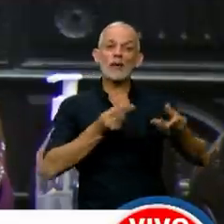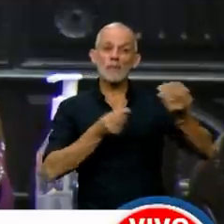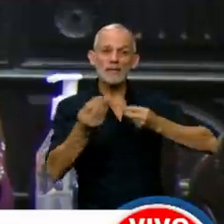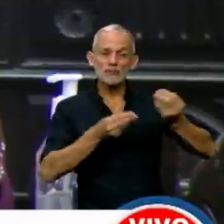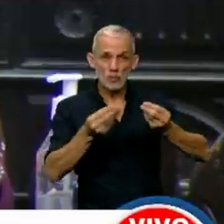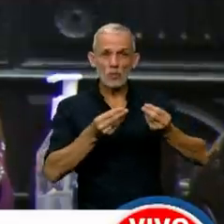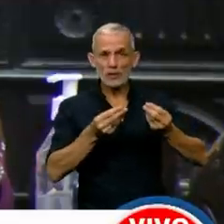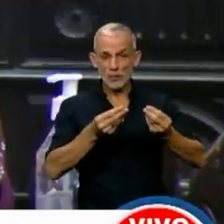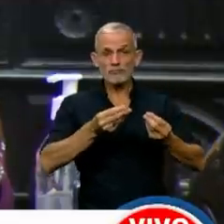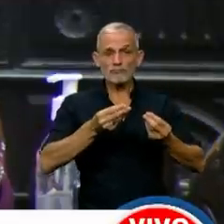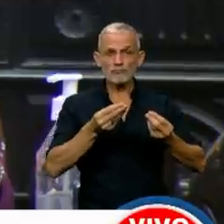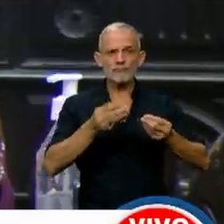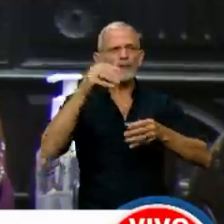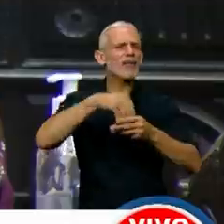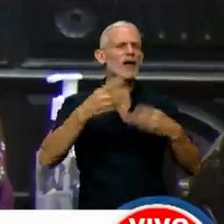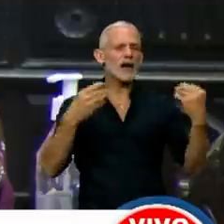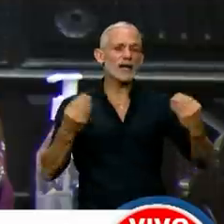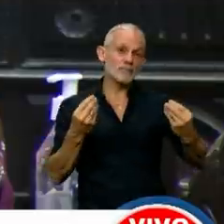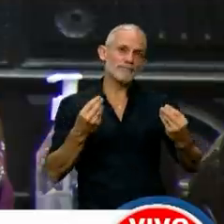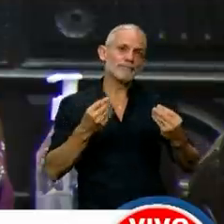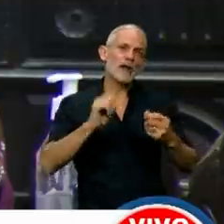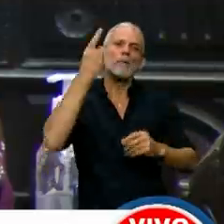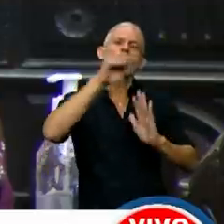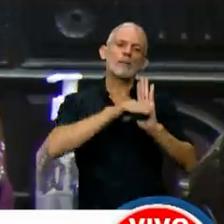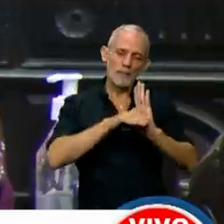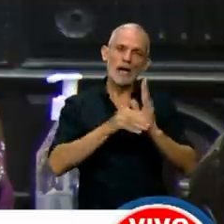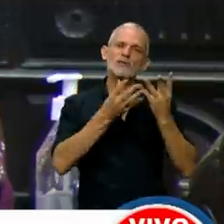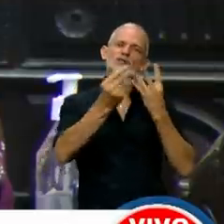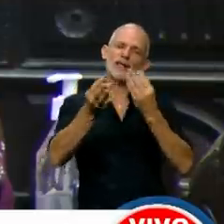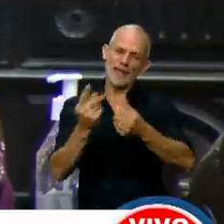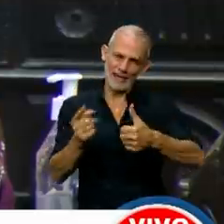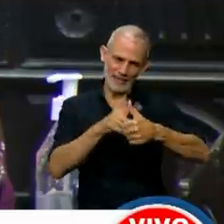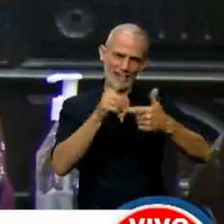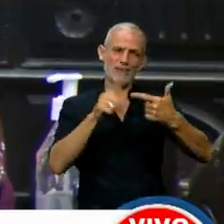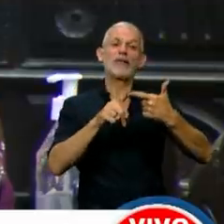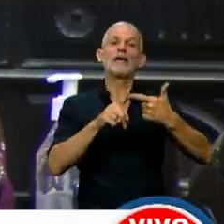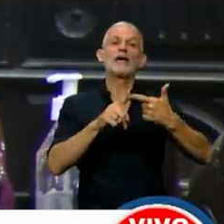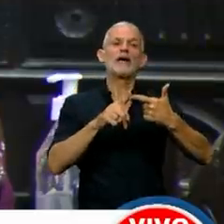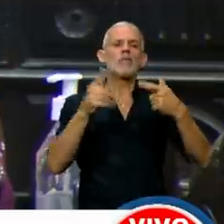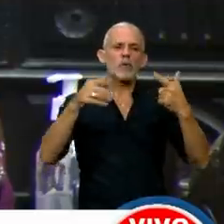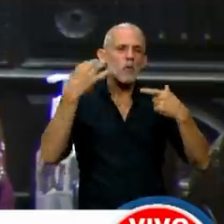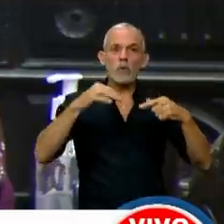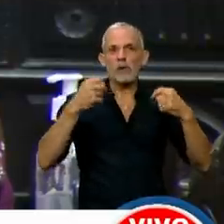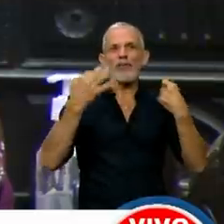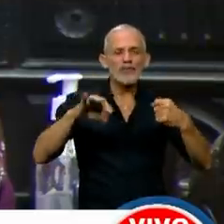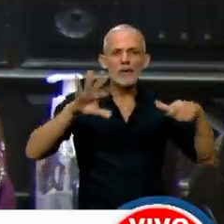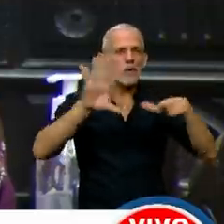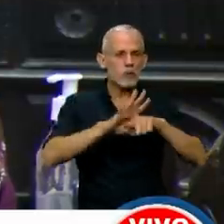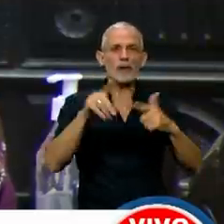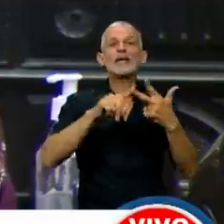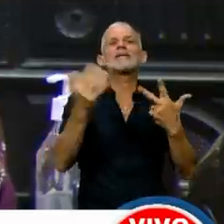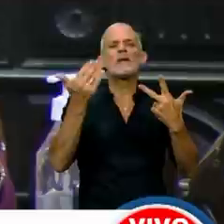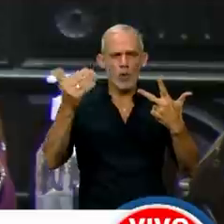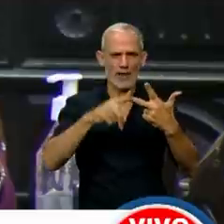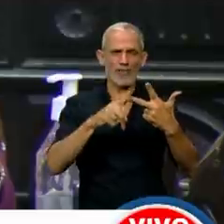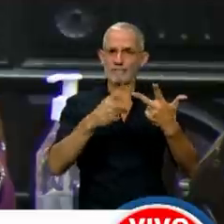estuvieron enmarcadas bajo principios de solidaridad pragmatismo y factibilidad